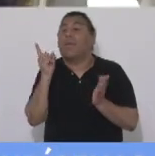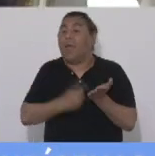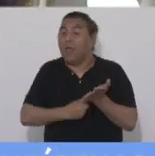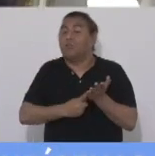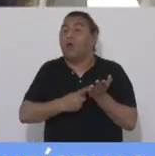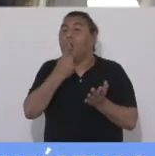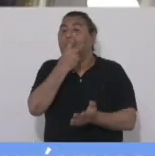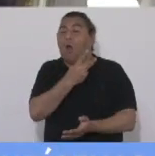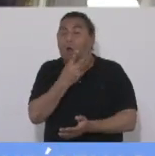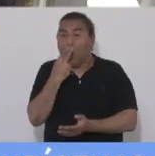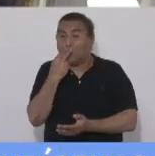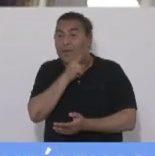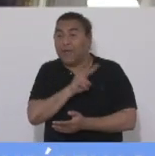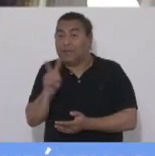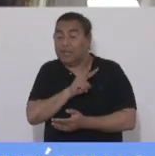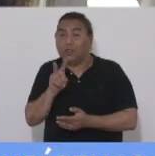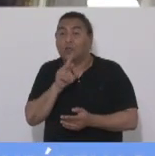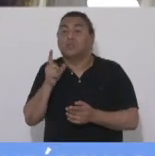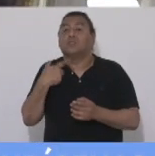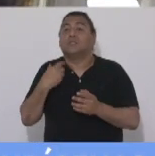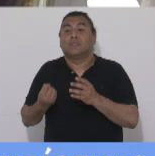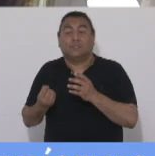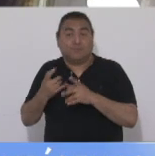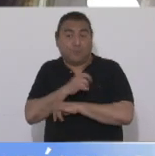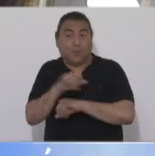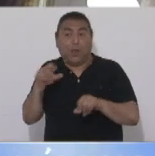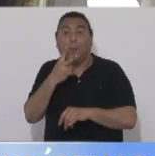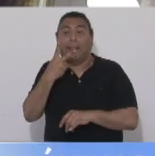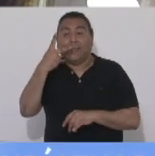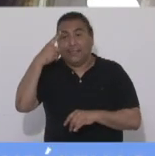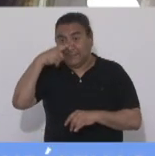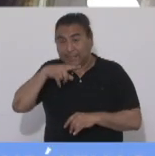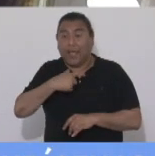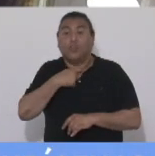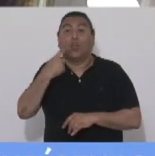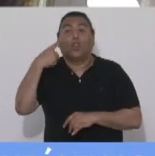fue publicado el 27 de agosto del